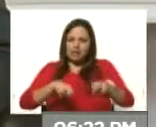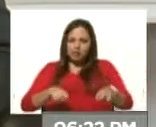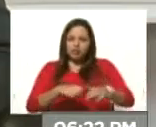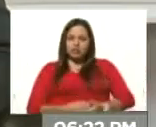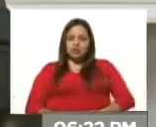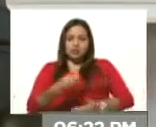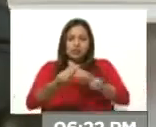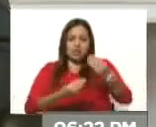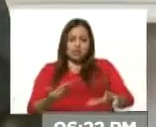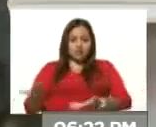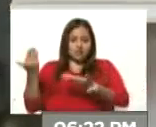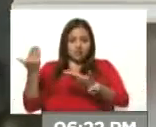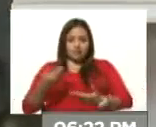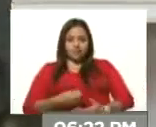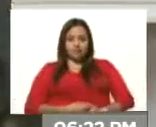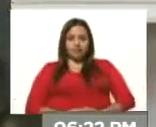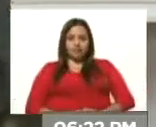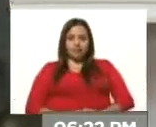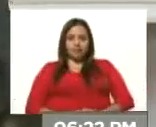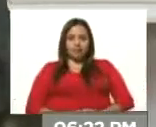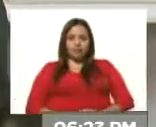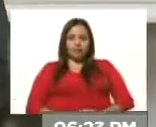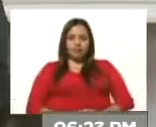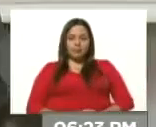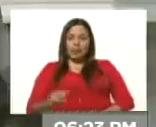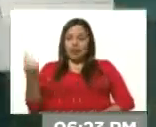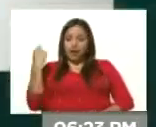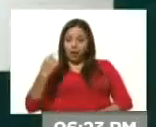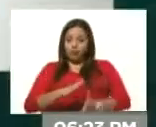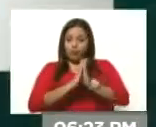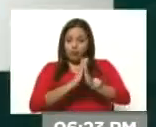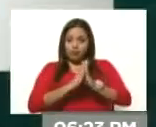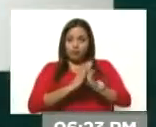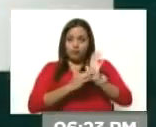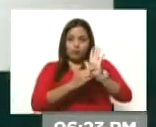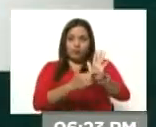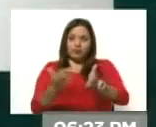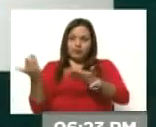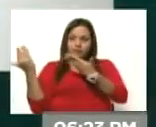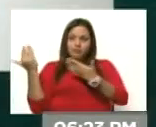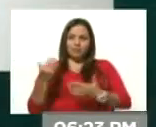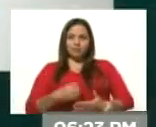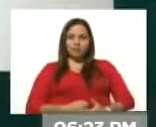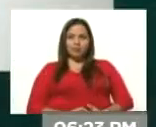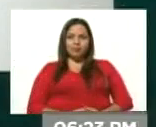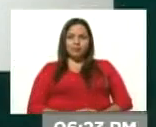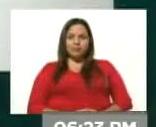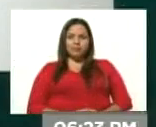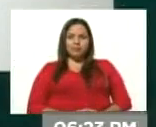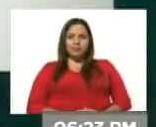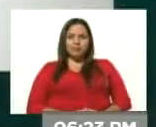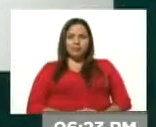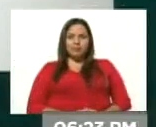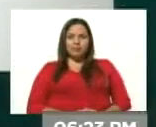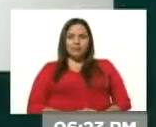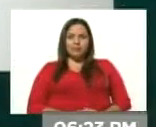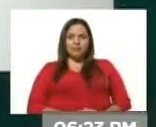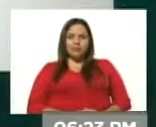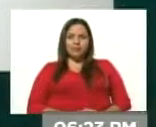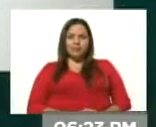euskal gmail y acá en la pantalla atrás que me colocan en las láminas para que el profesor las pueda ir leyendo vamos a comenzar entonces